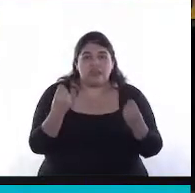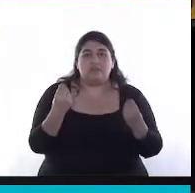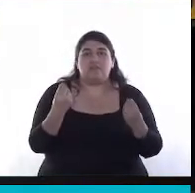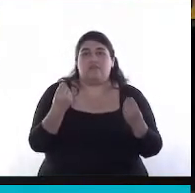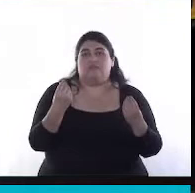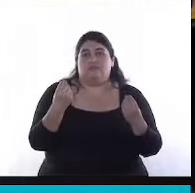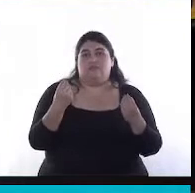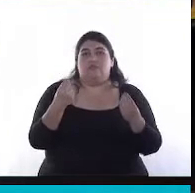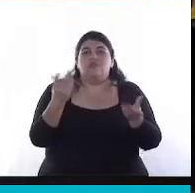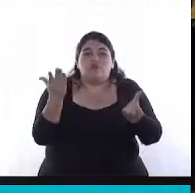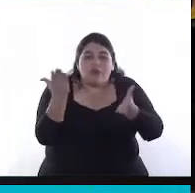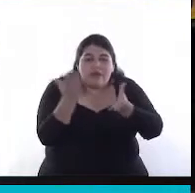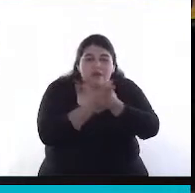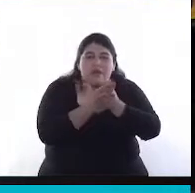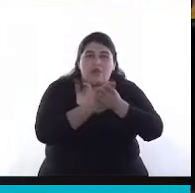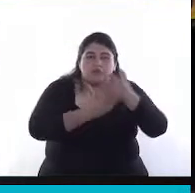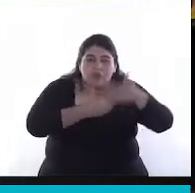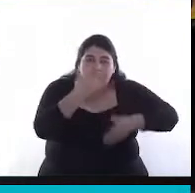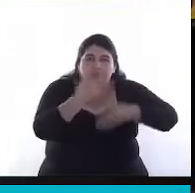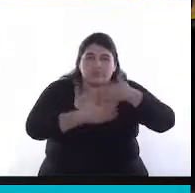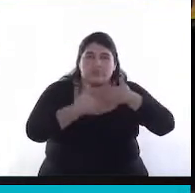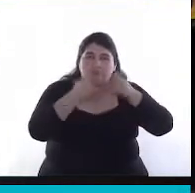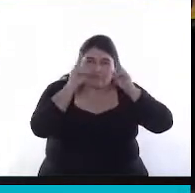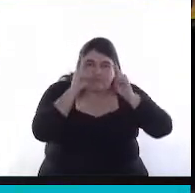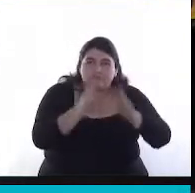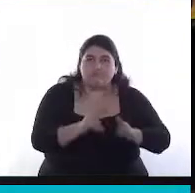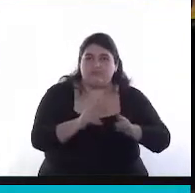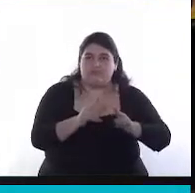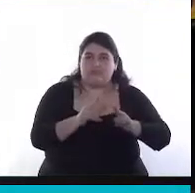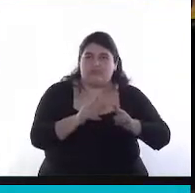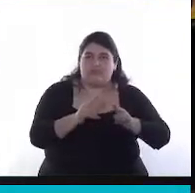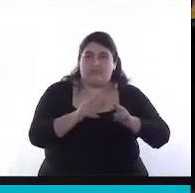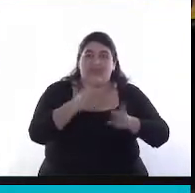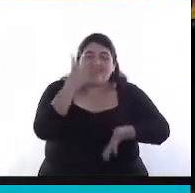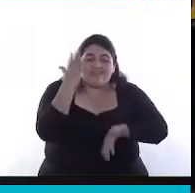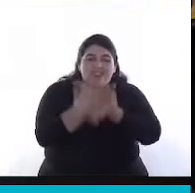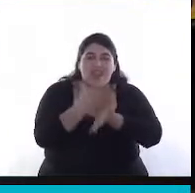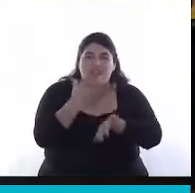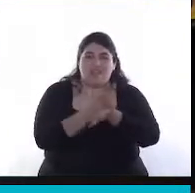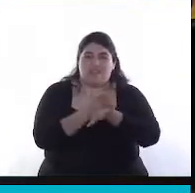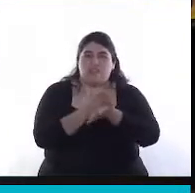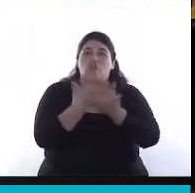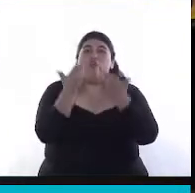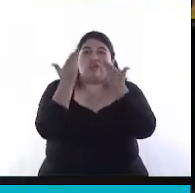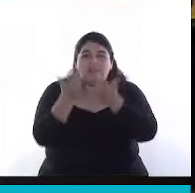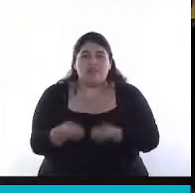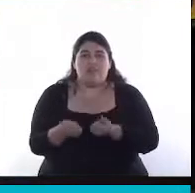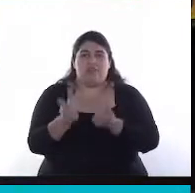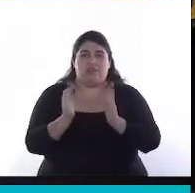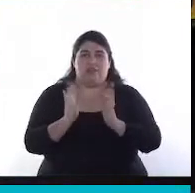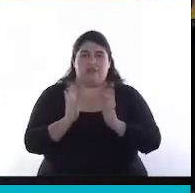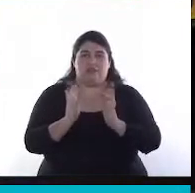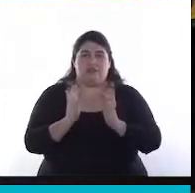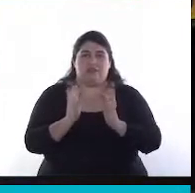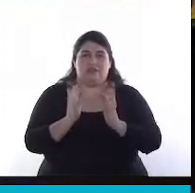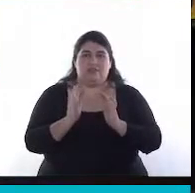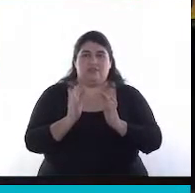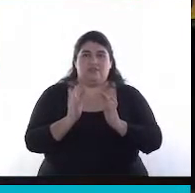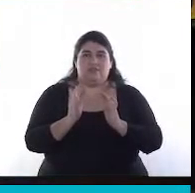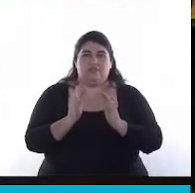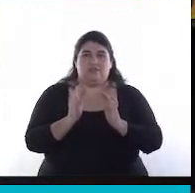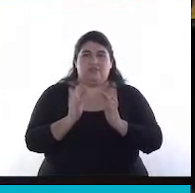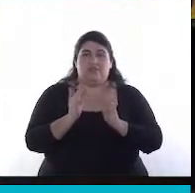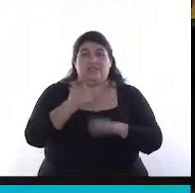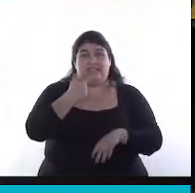proceso con el ejercicio de derecho de defensa ni mario